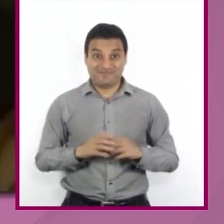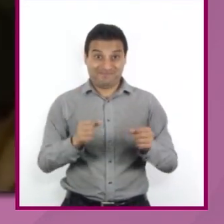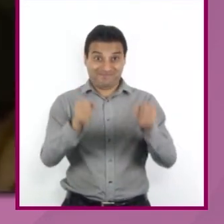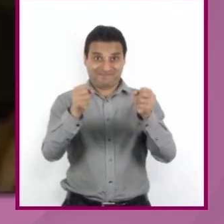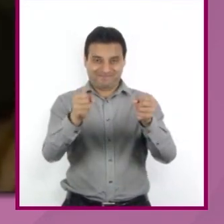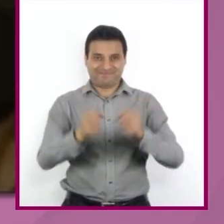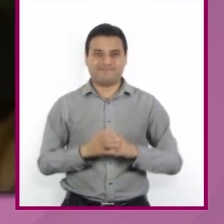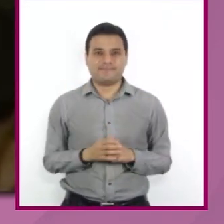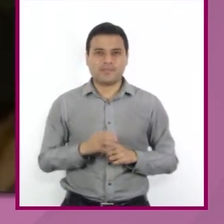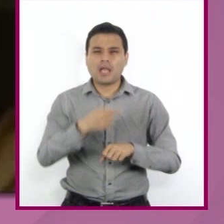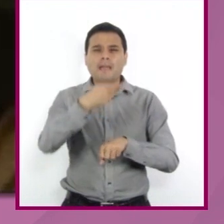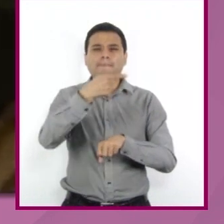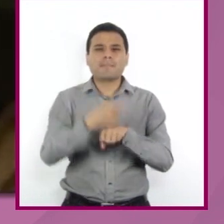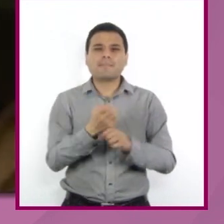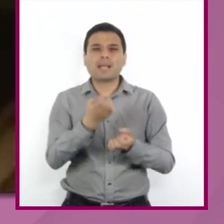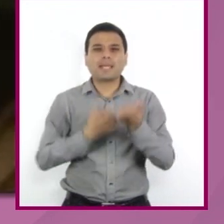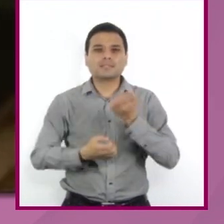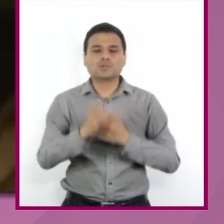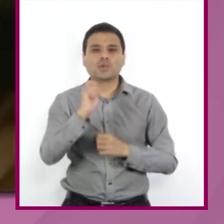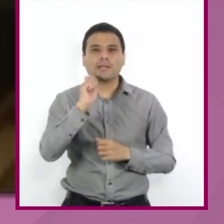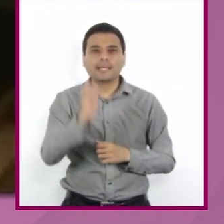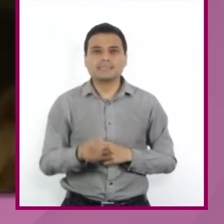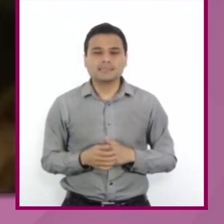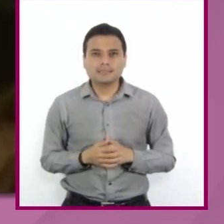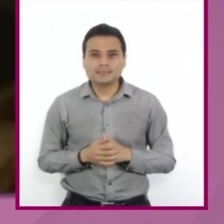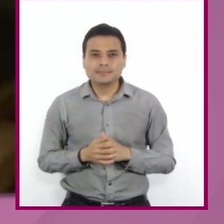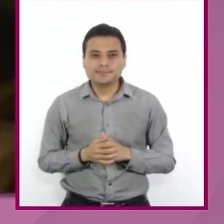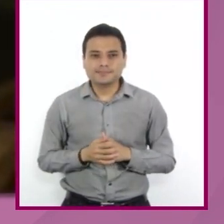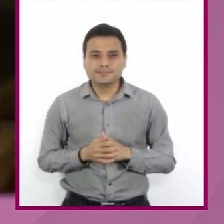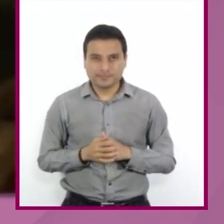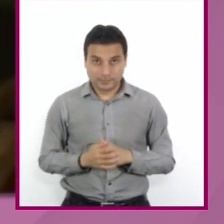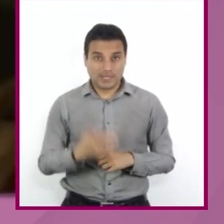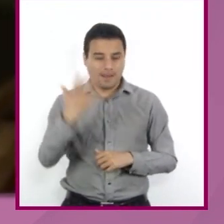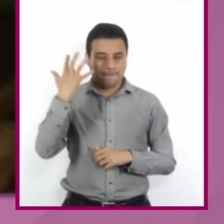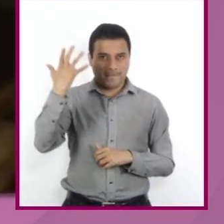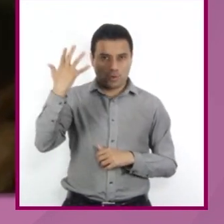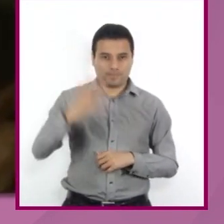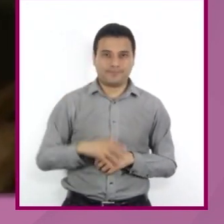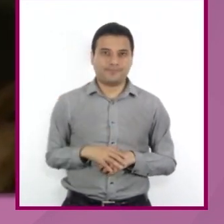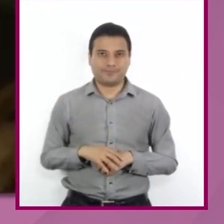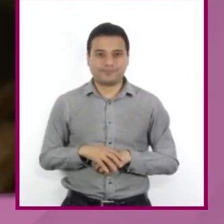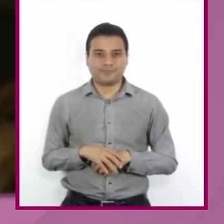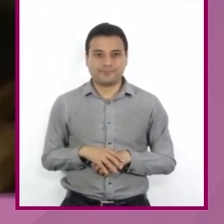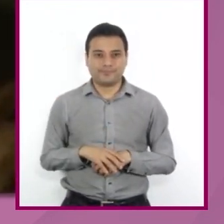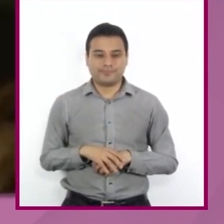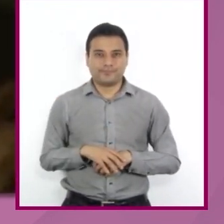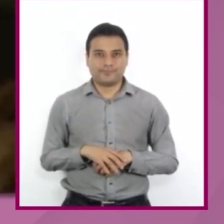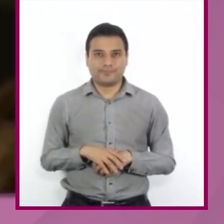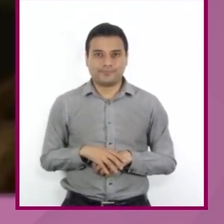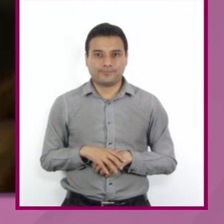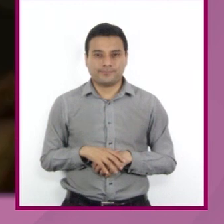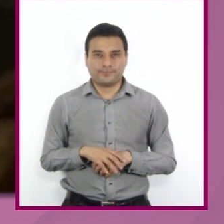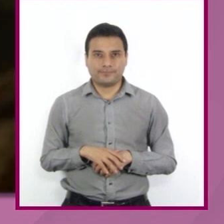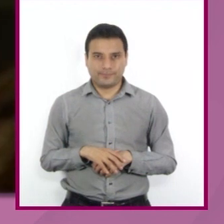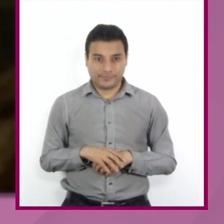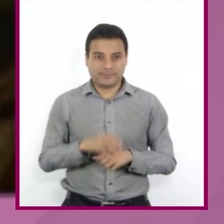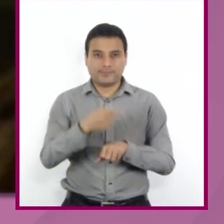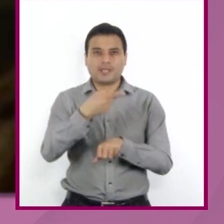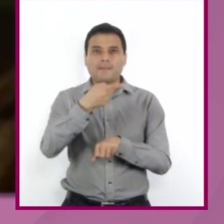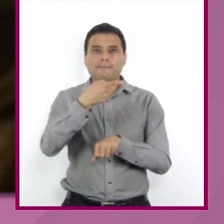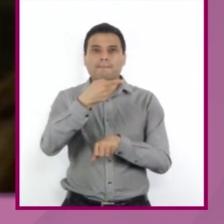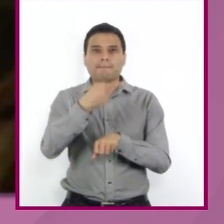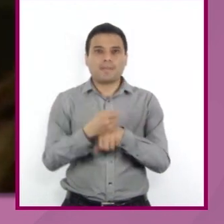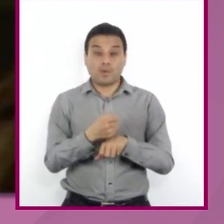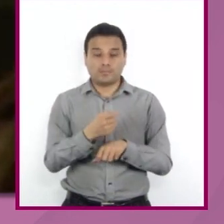primer ejercicio de dibujo va a ser con mano derecha sin ver el papel. Primero puede sentirse un